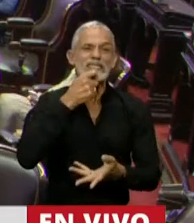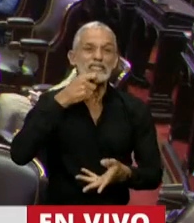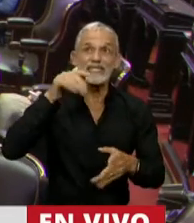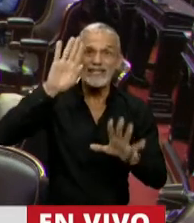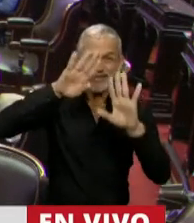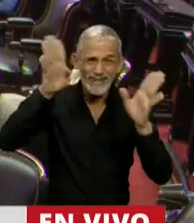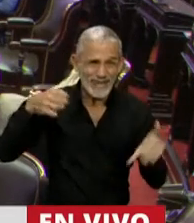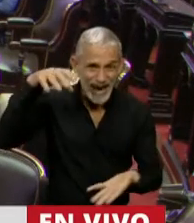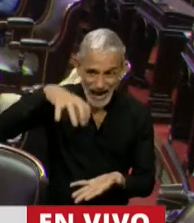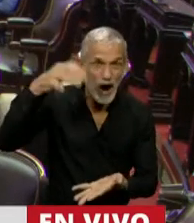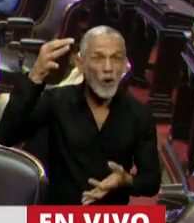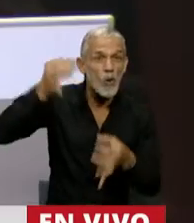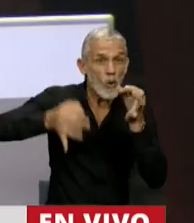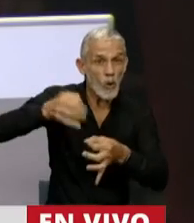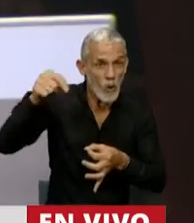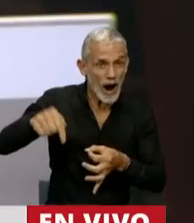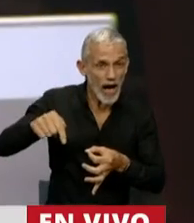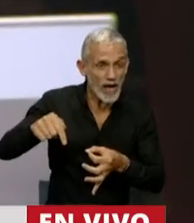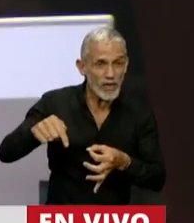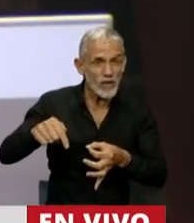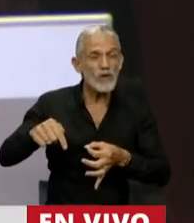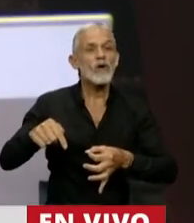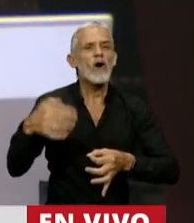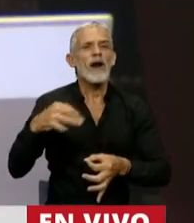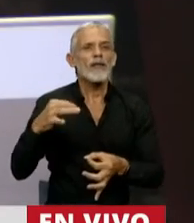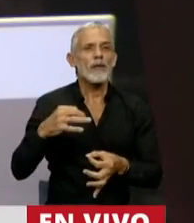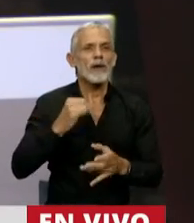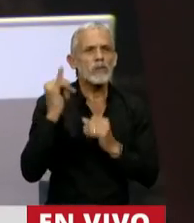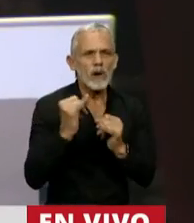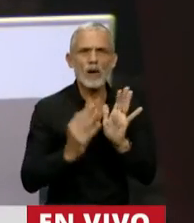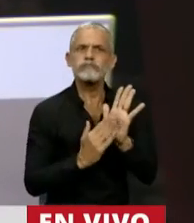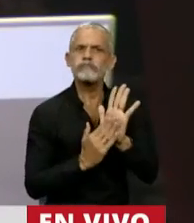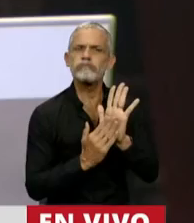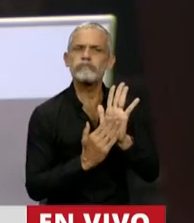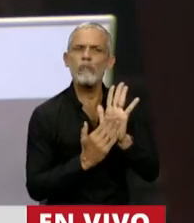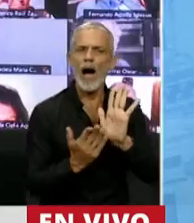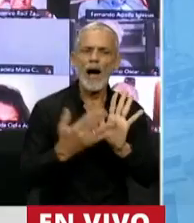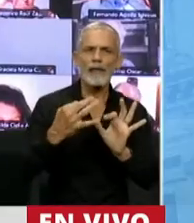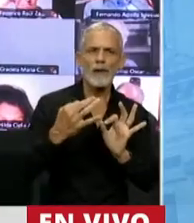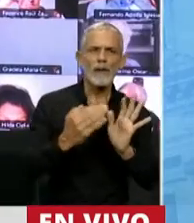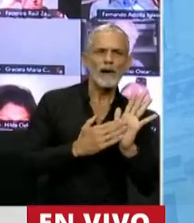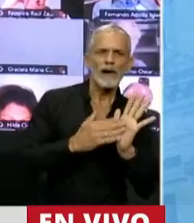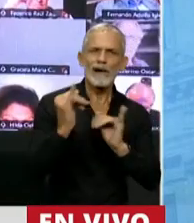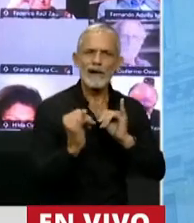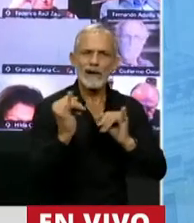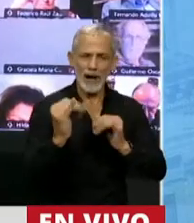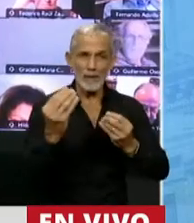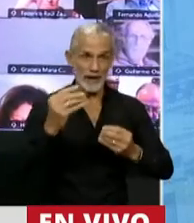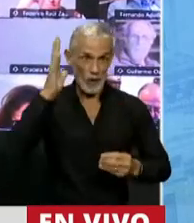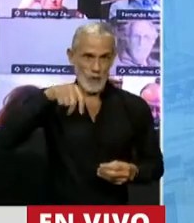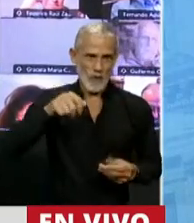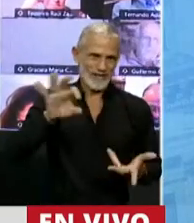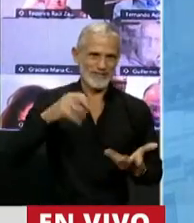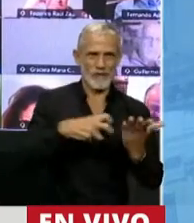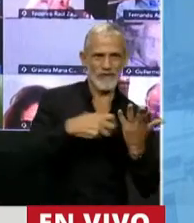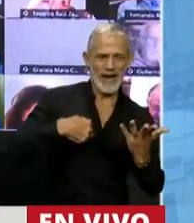seguramente tendríamos que argumentar y tendríamos que ser para poder ser jueces o